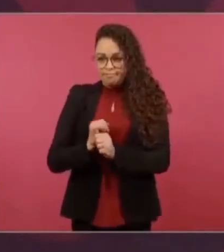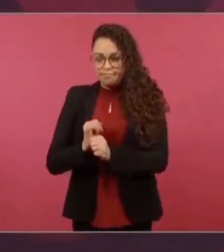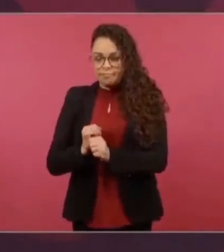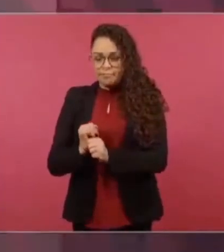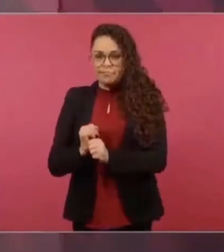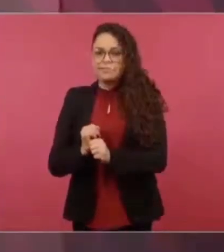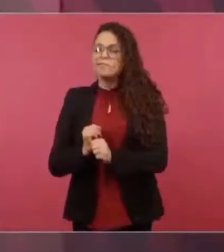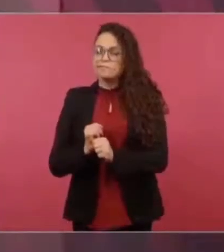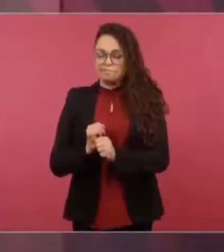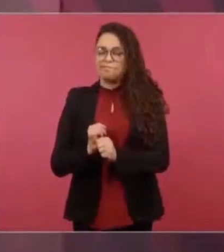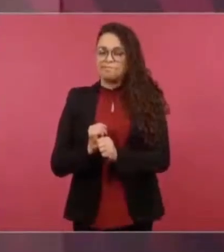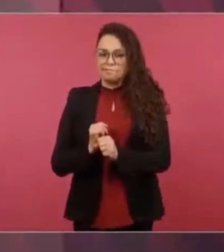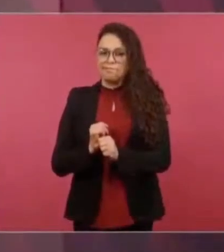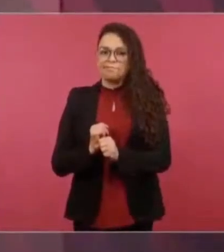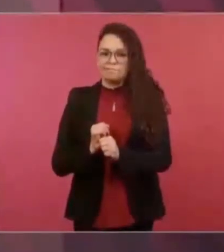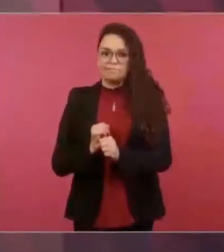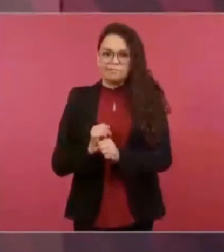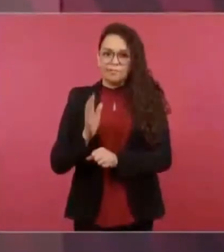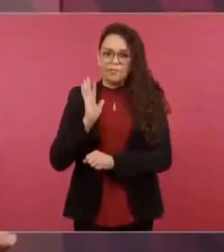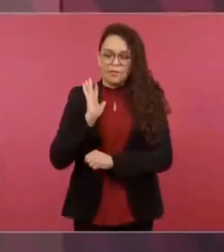pues no había